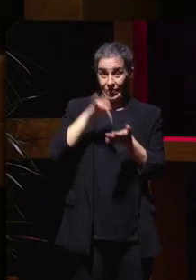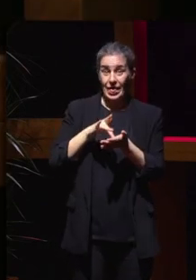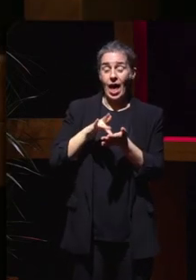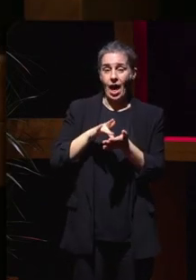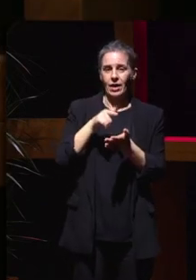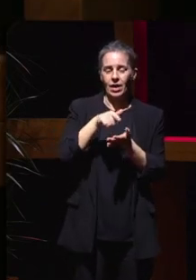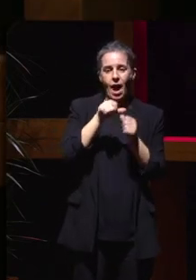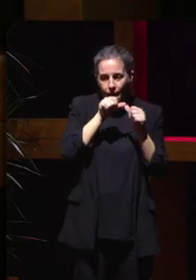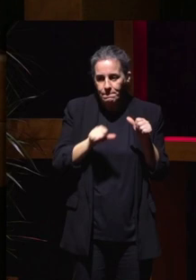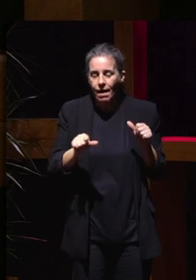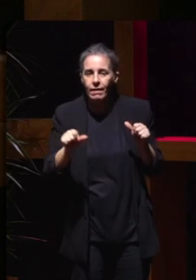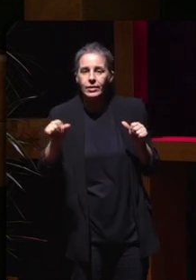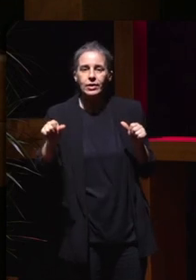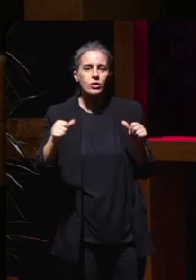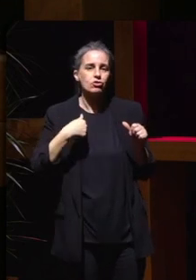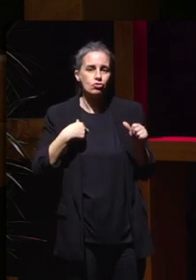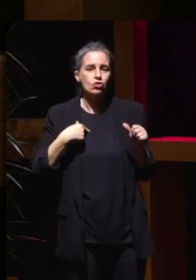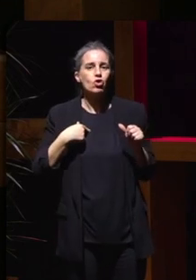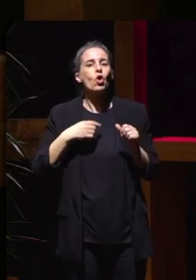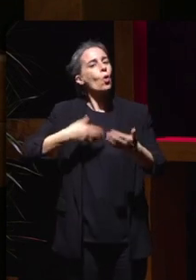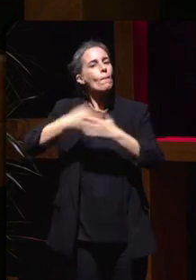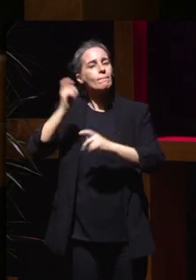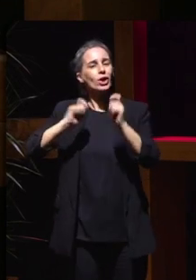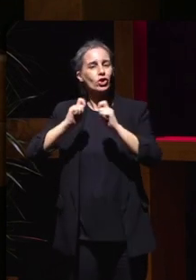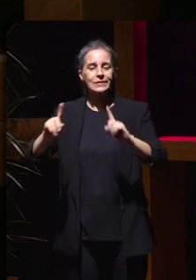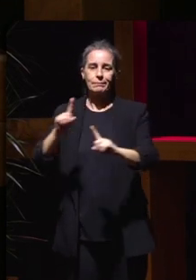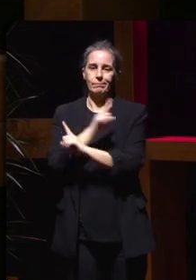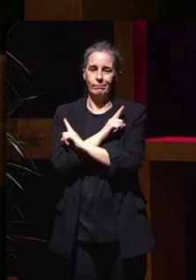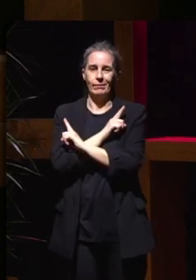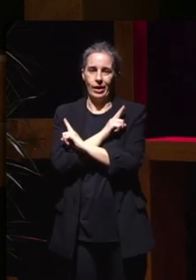accionalista no paro que hizo una cosa bueno